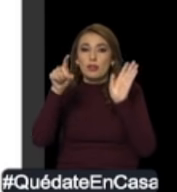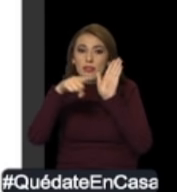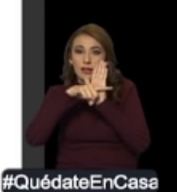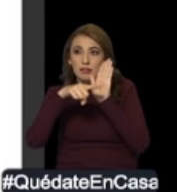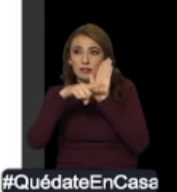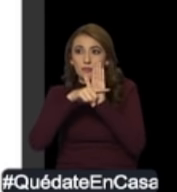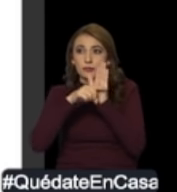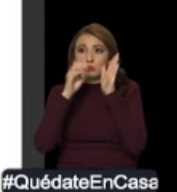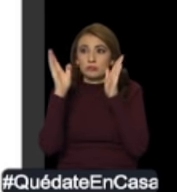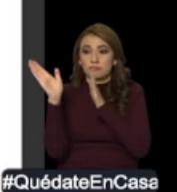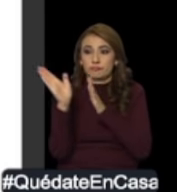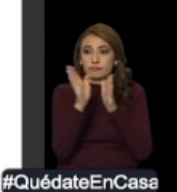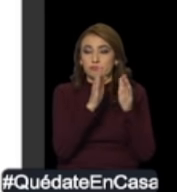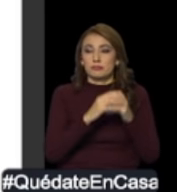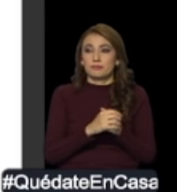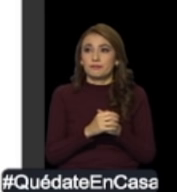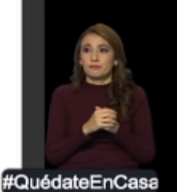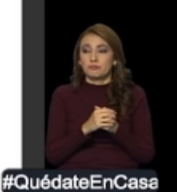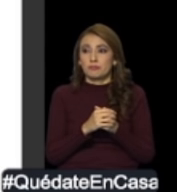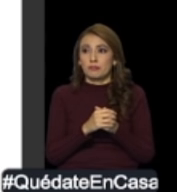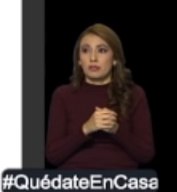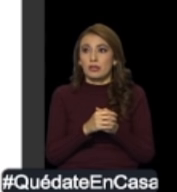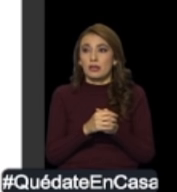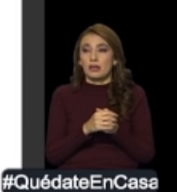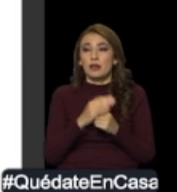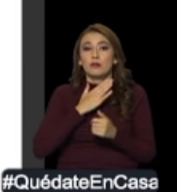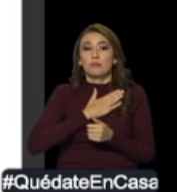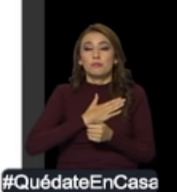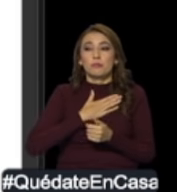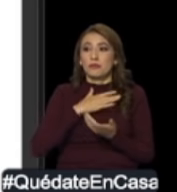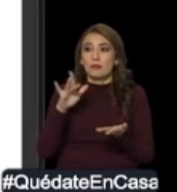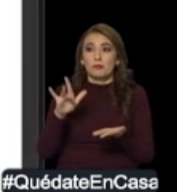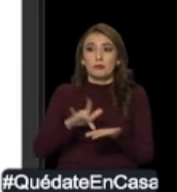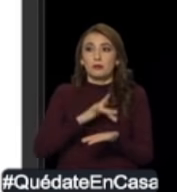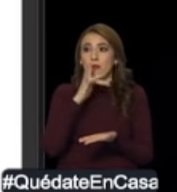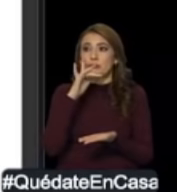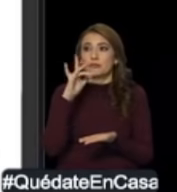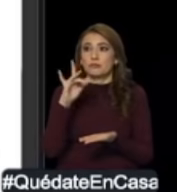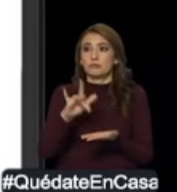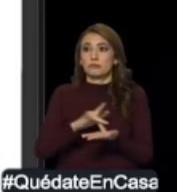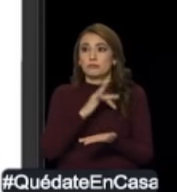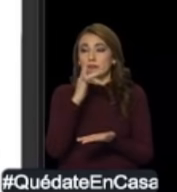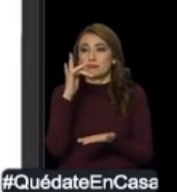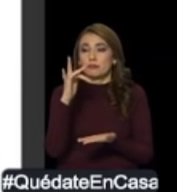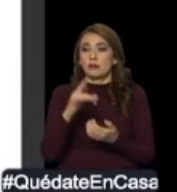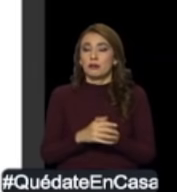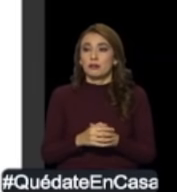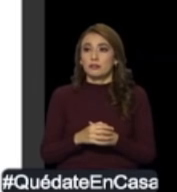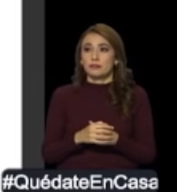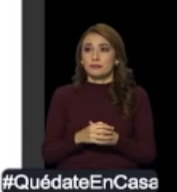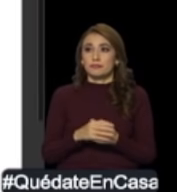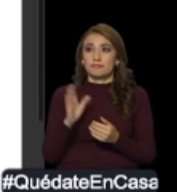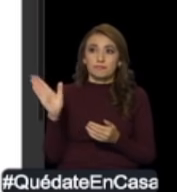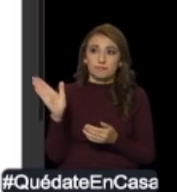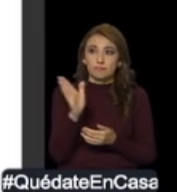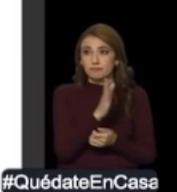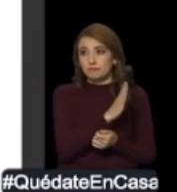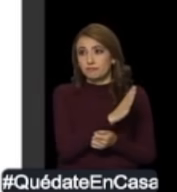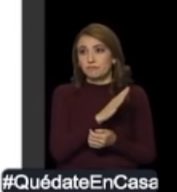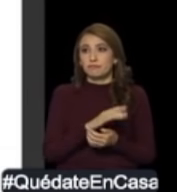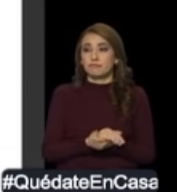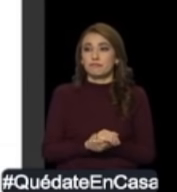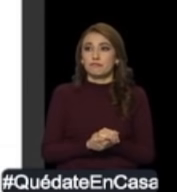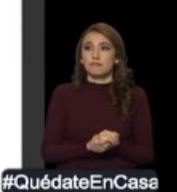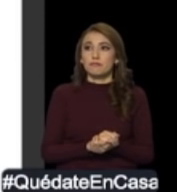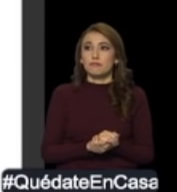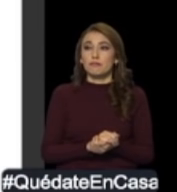Siguiendo, si pueden por favor pasar a la segunda página, de este informe, que de nuevo, como dijo la ministra, va